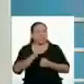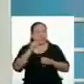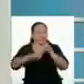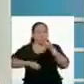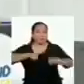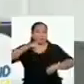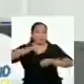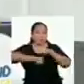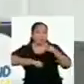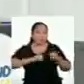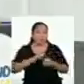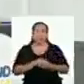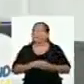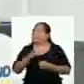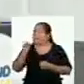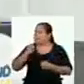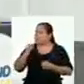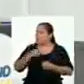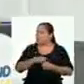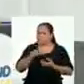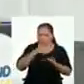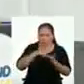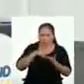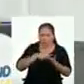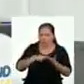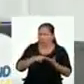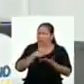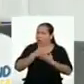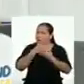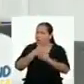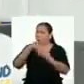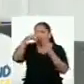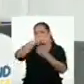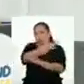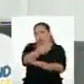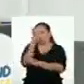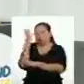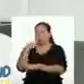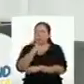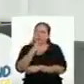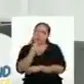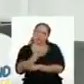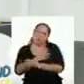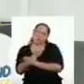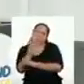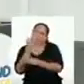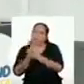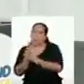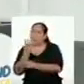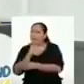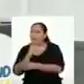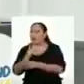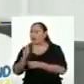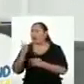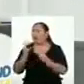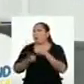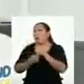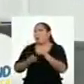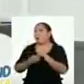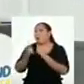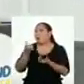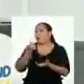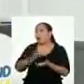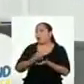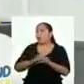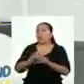montar bici. Sí, leí que es bueno para el medio ambiente. Y a mí me gustan las plantas. Además, me ahorro pasaje y llego más rápido